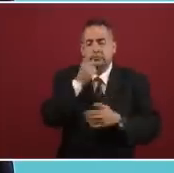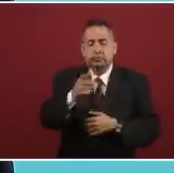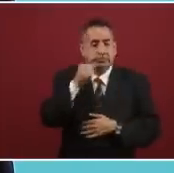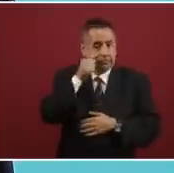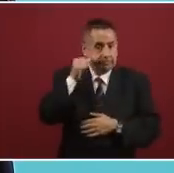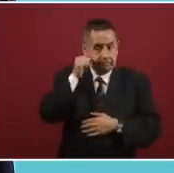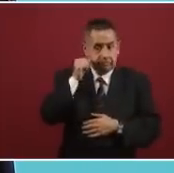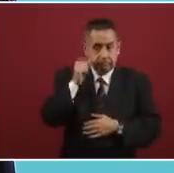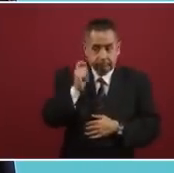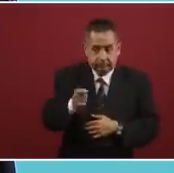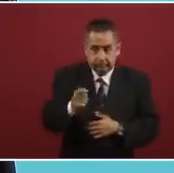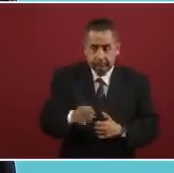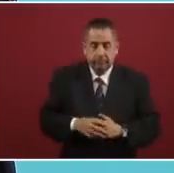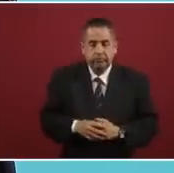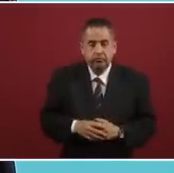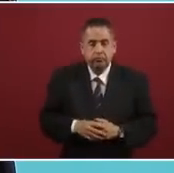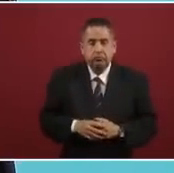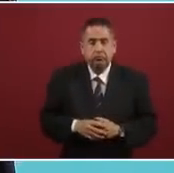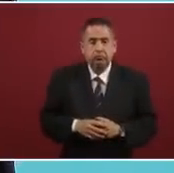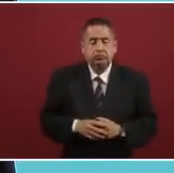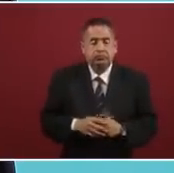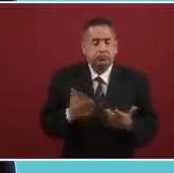ayer